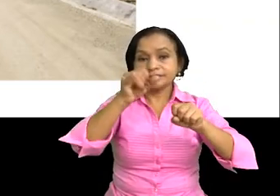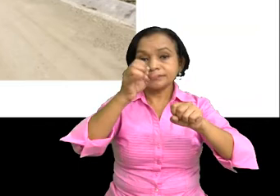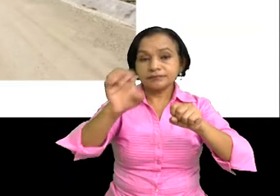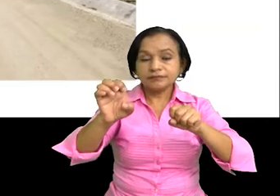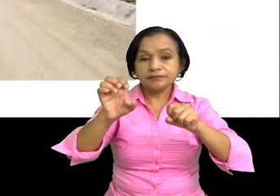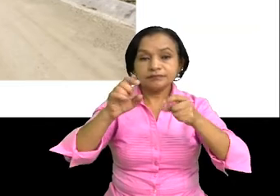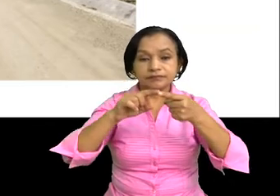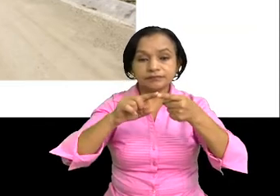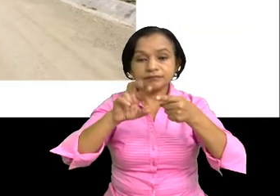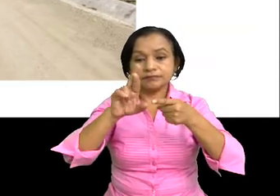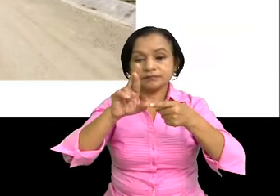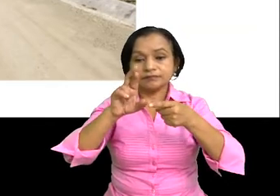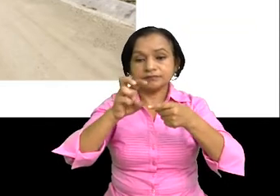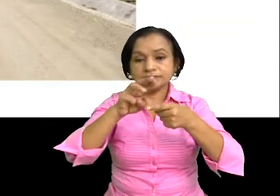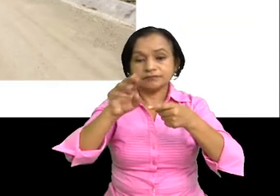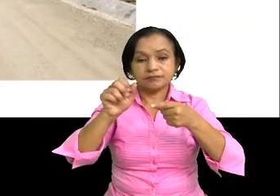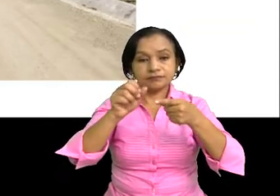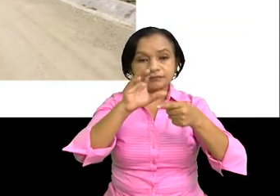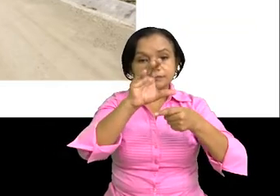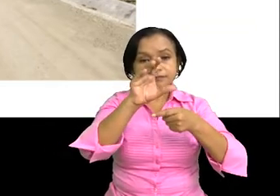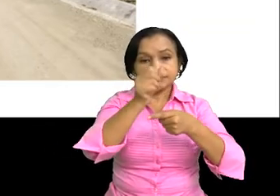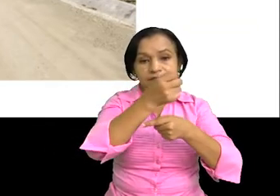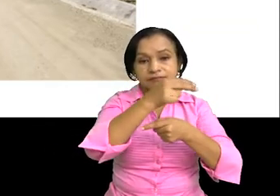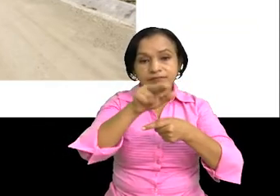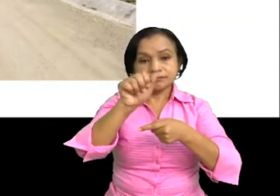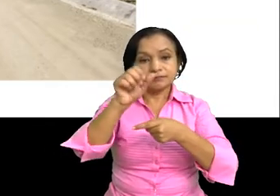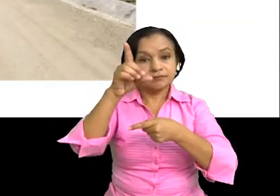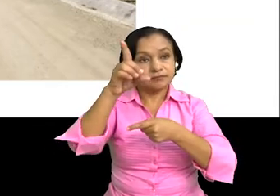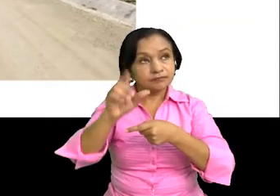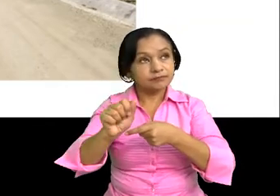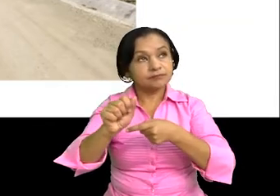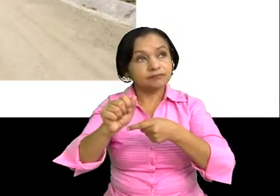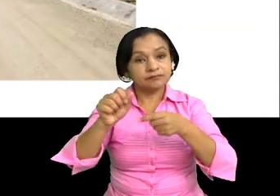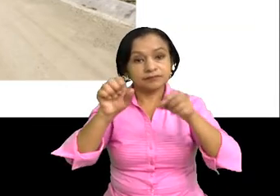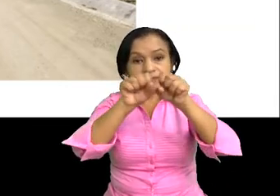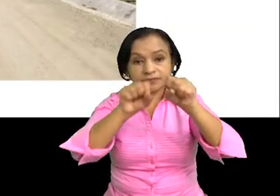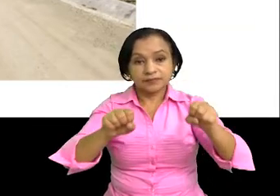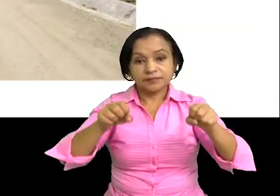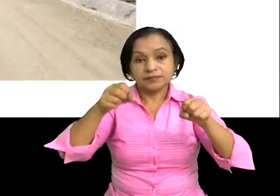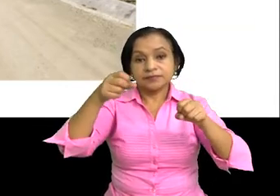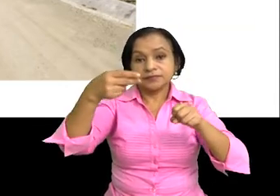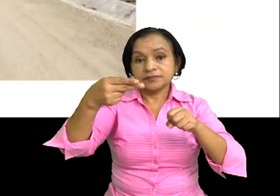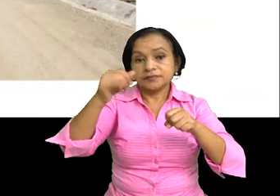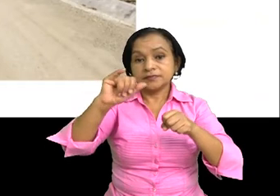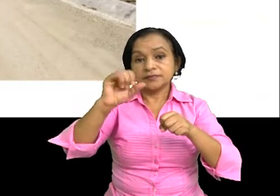la Cañada, en el sector de San Isidro, para que los